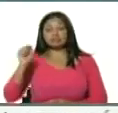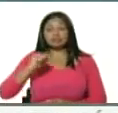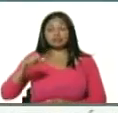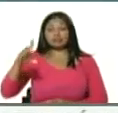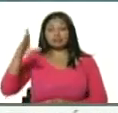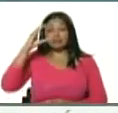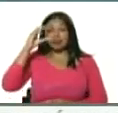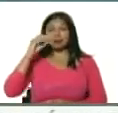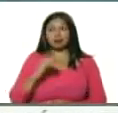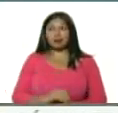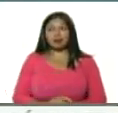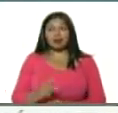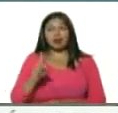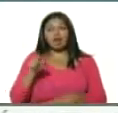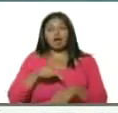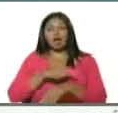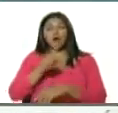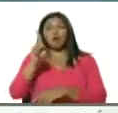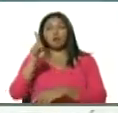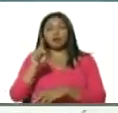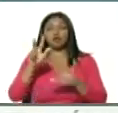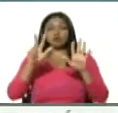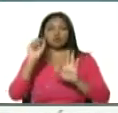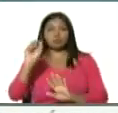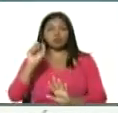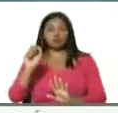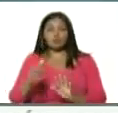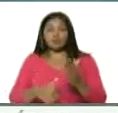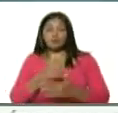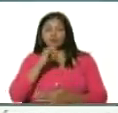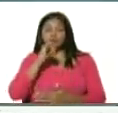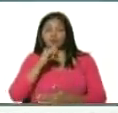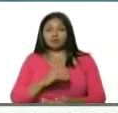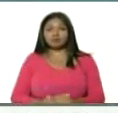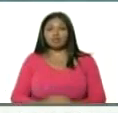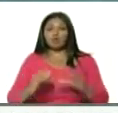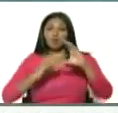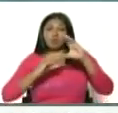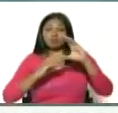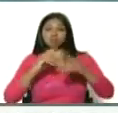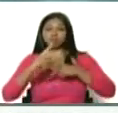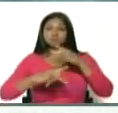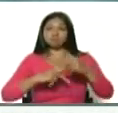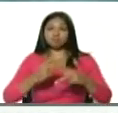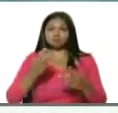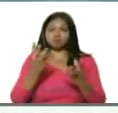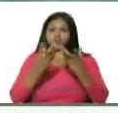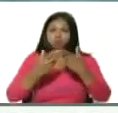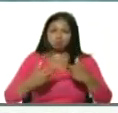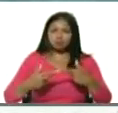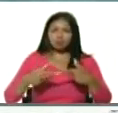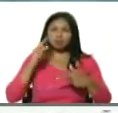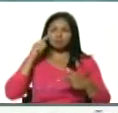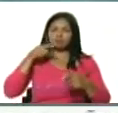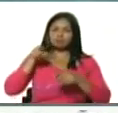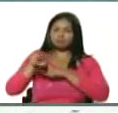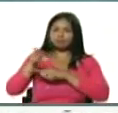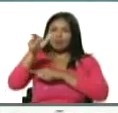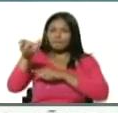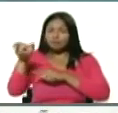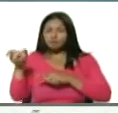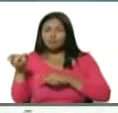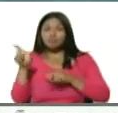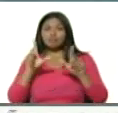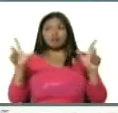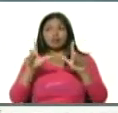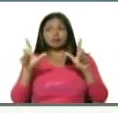Cuando son las 1:08 de la tarde, continuamos con más informaciones. Conatel iniciará procedimientos administrativos contra las operadoras de